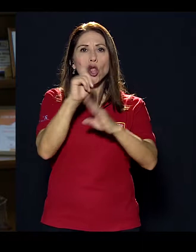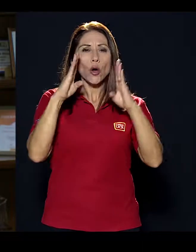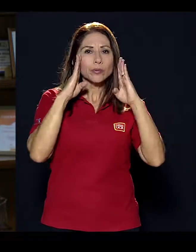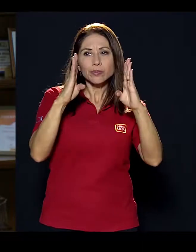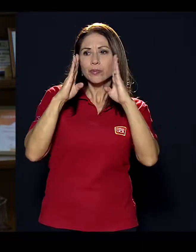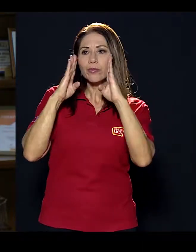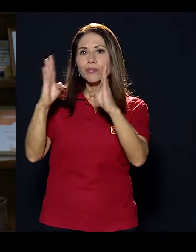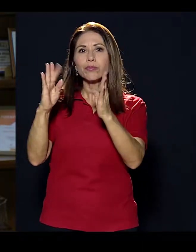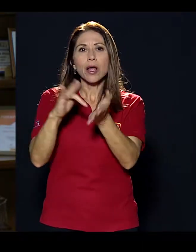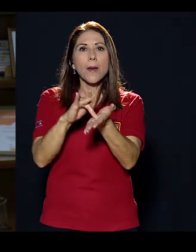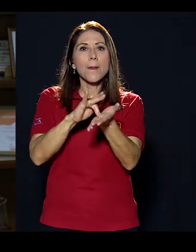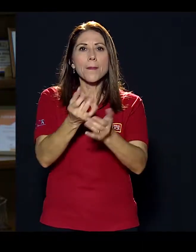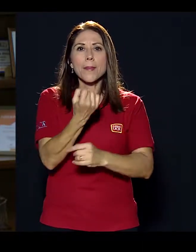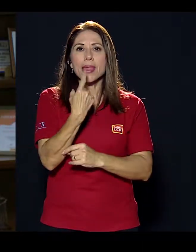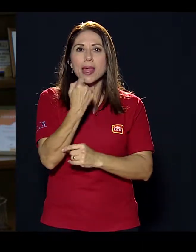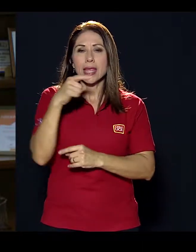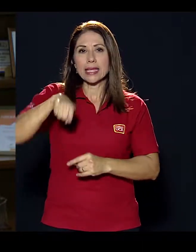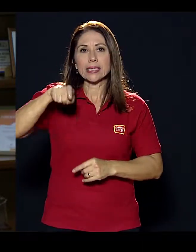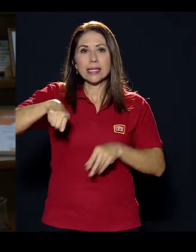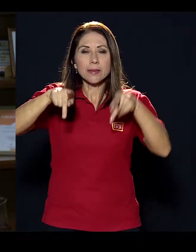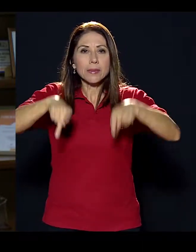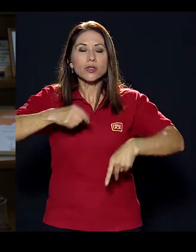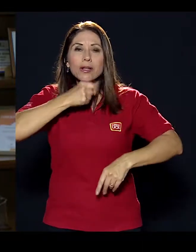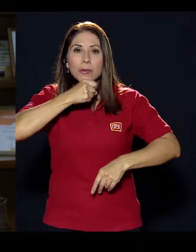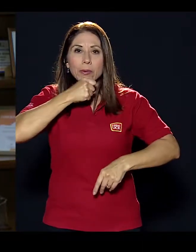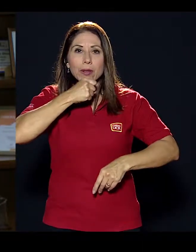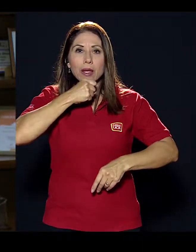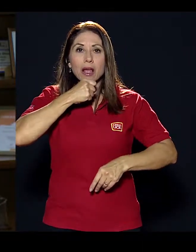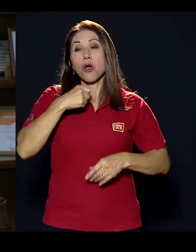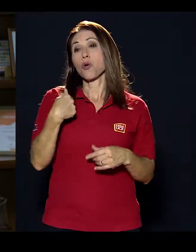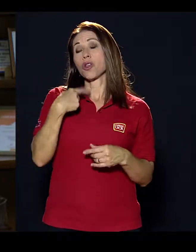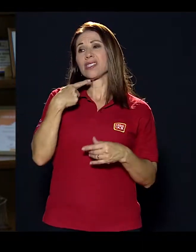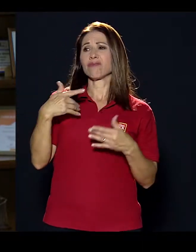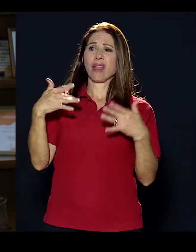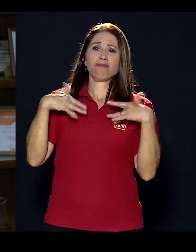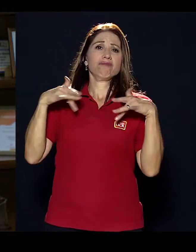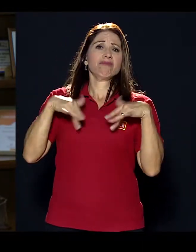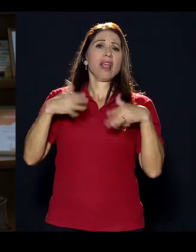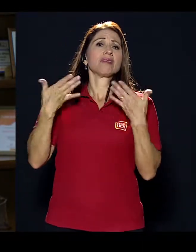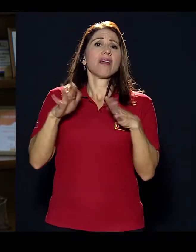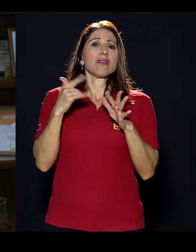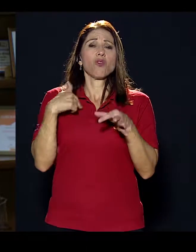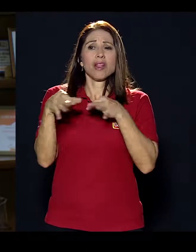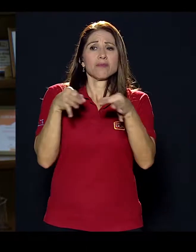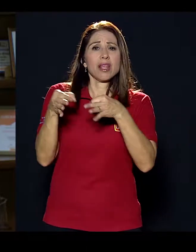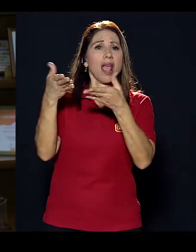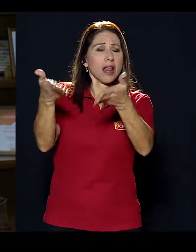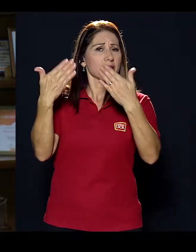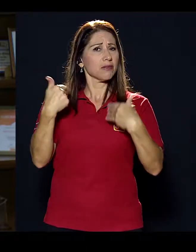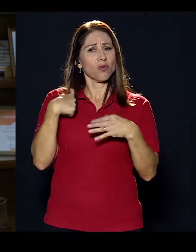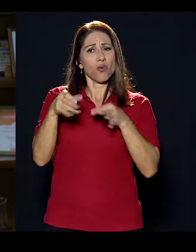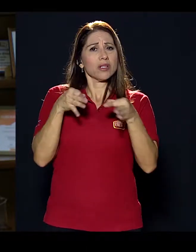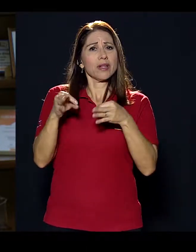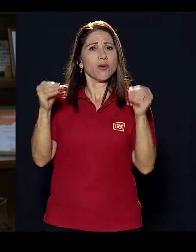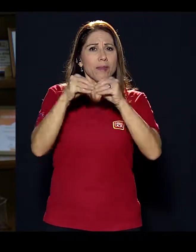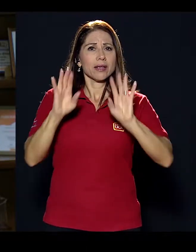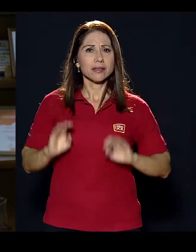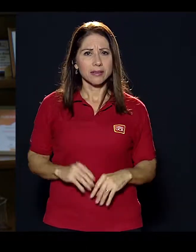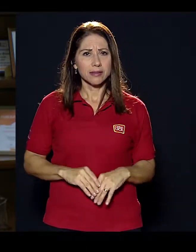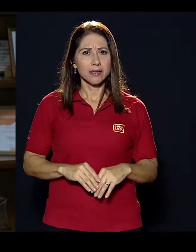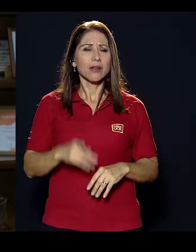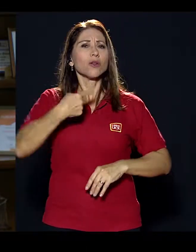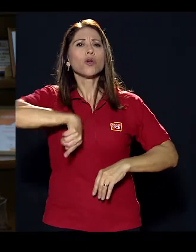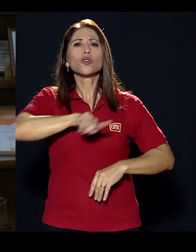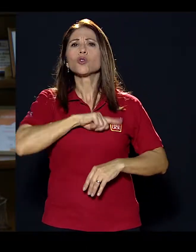estamos atentos a los medicamentos que requieren las personas adultas mayores, porque ya yo le expliqué, ya yo no le explico más. No